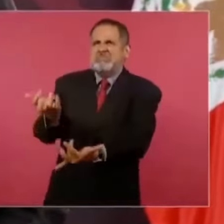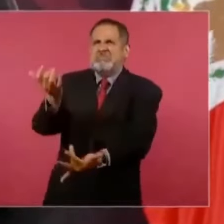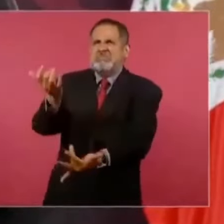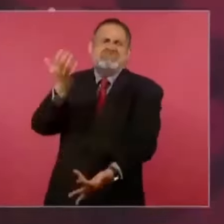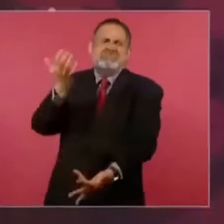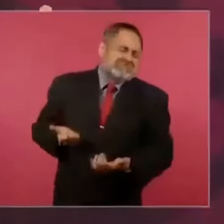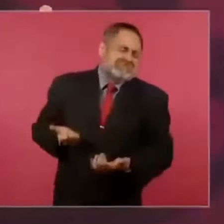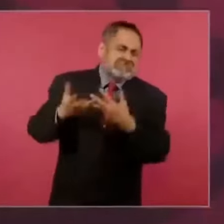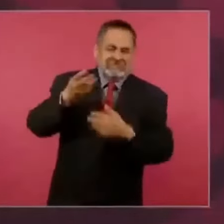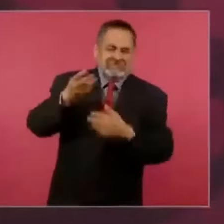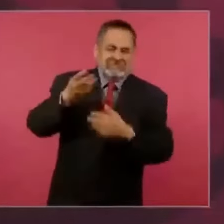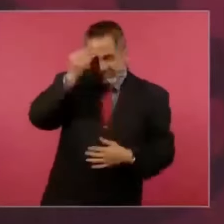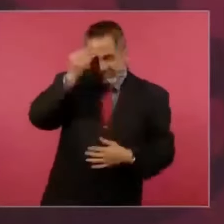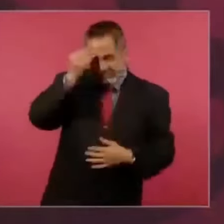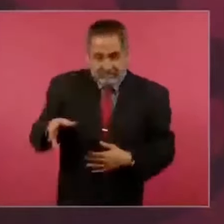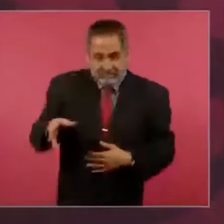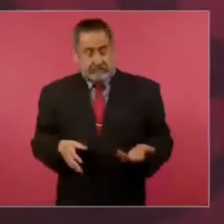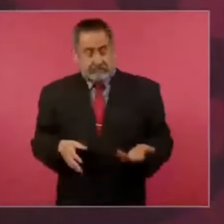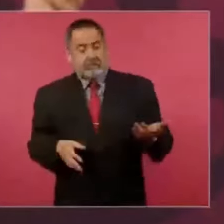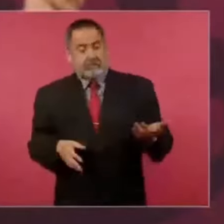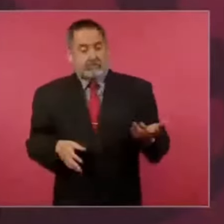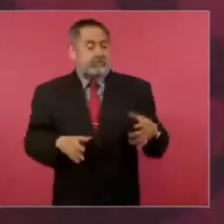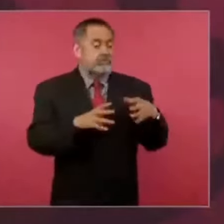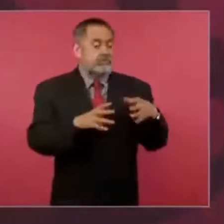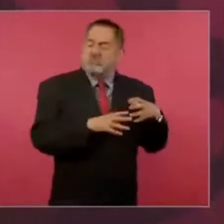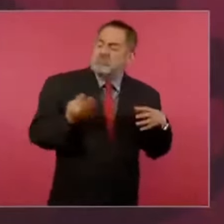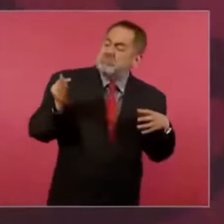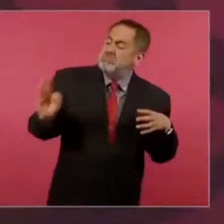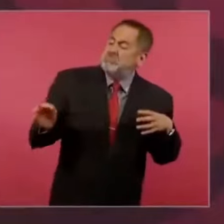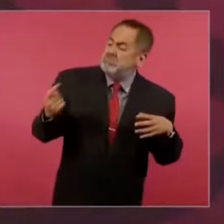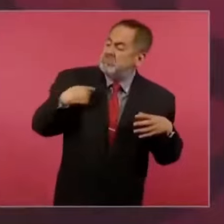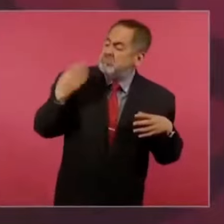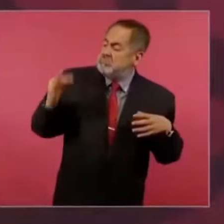Y son los que festejan